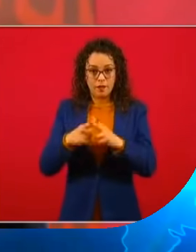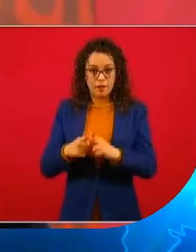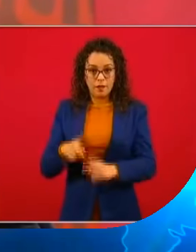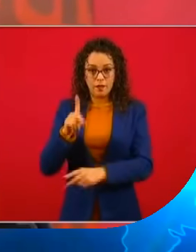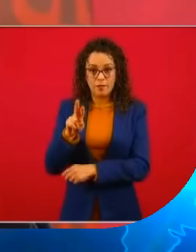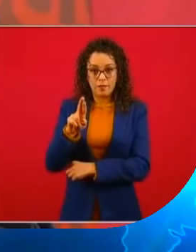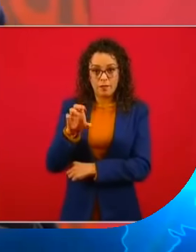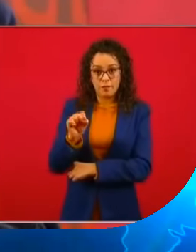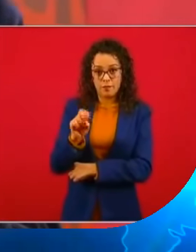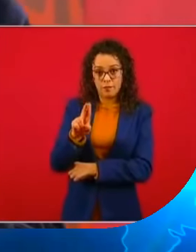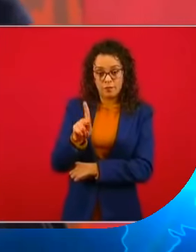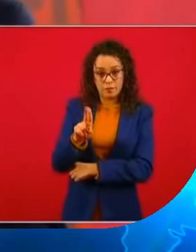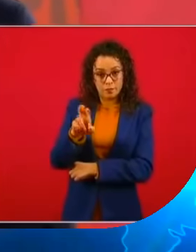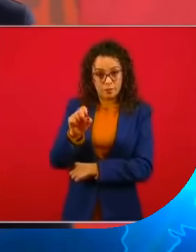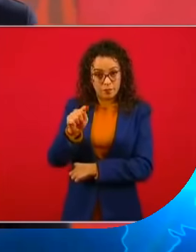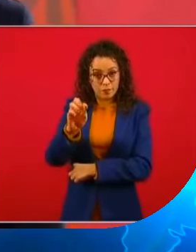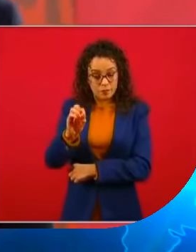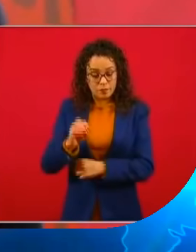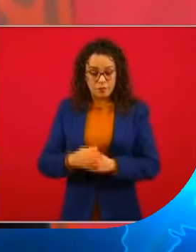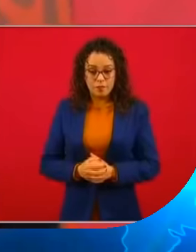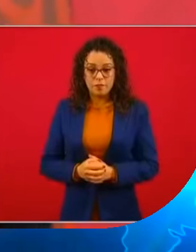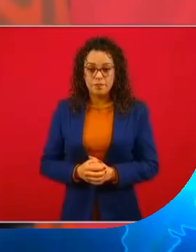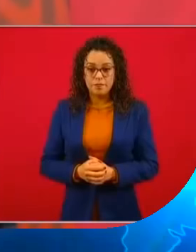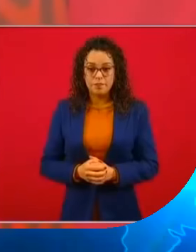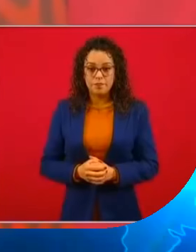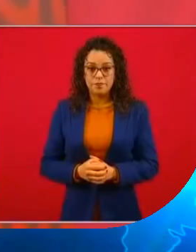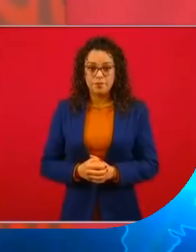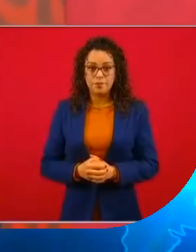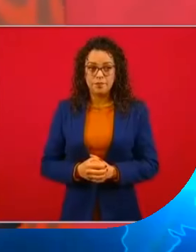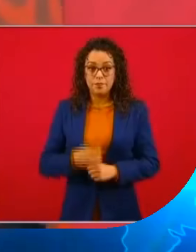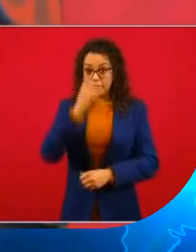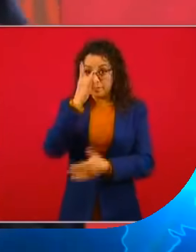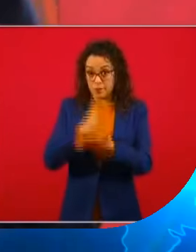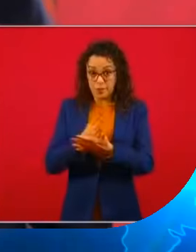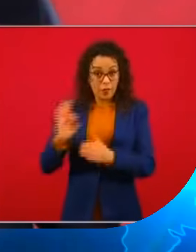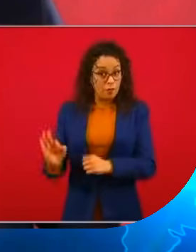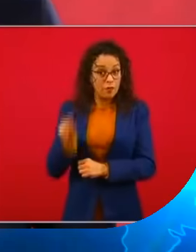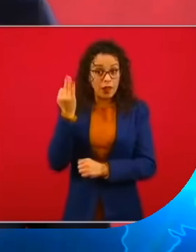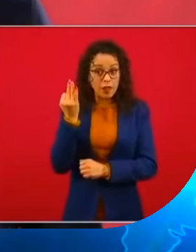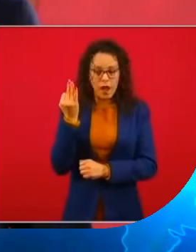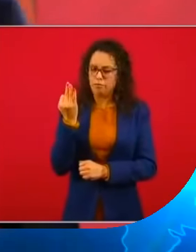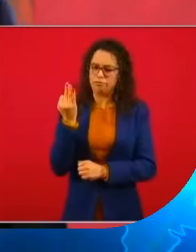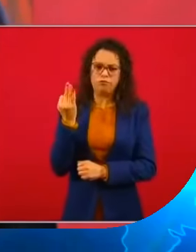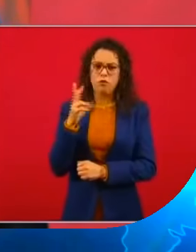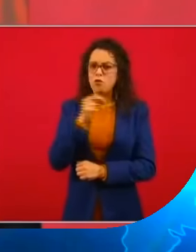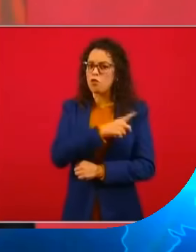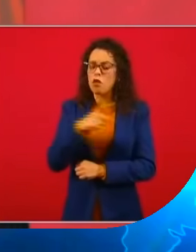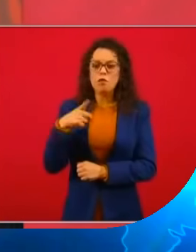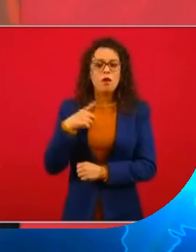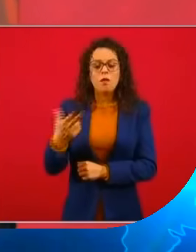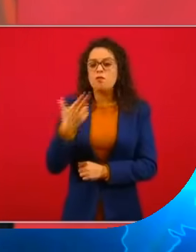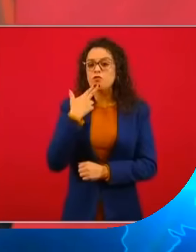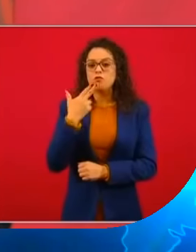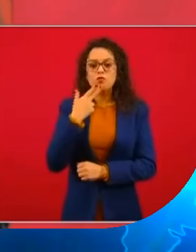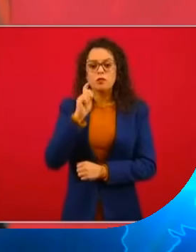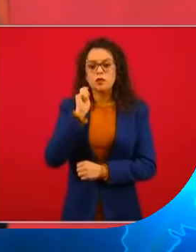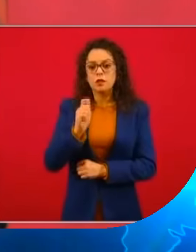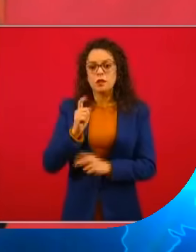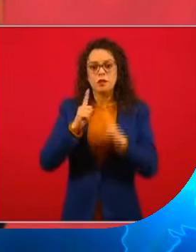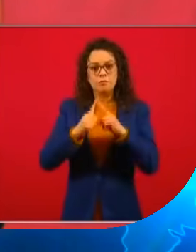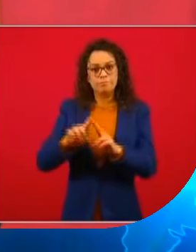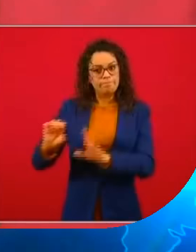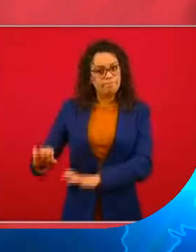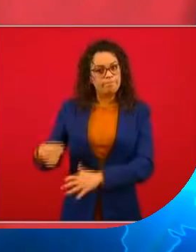Y no solo del presupuesto federal, no se debe de utilizar dinero de los presupuestos